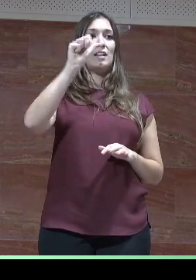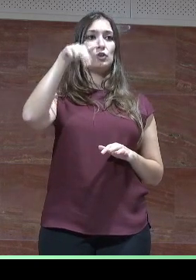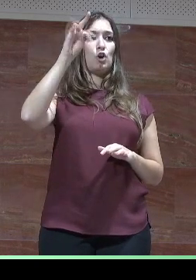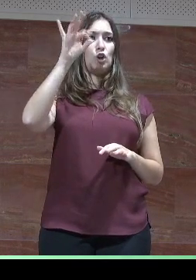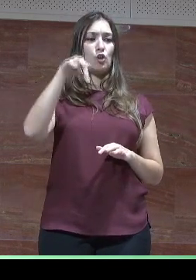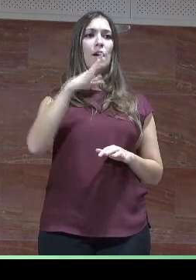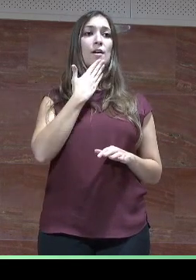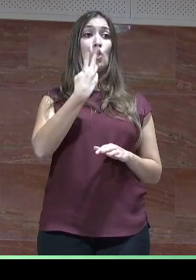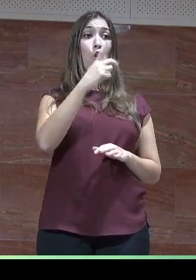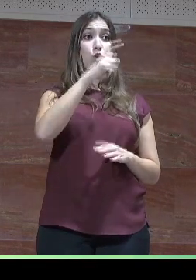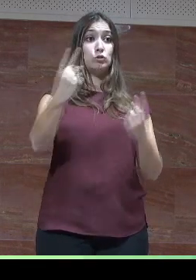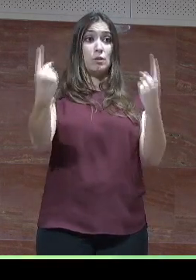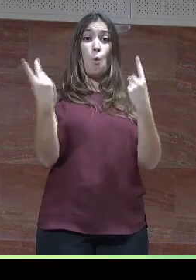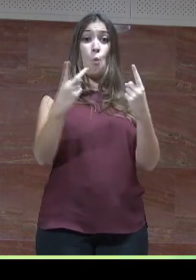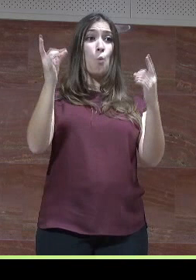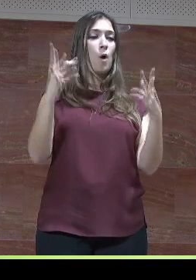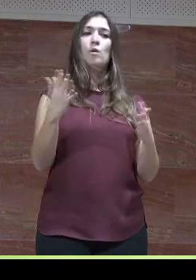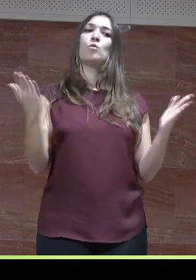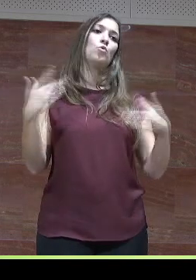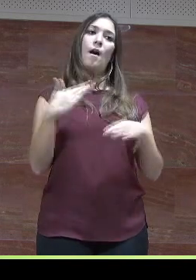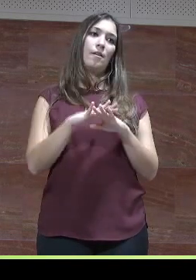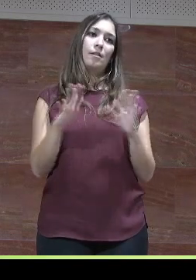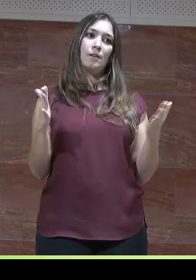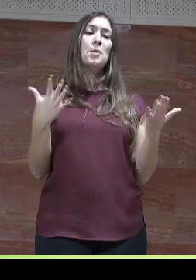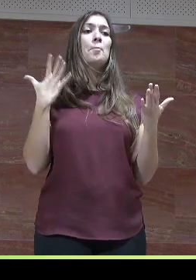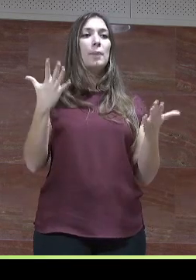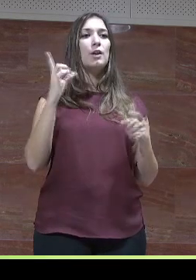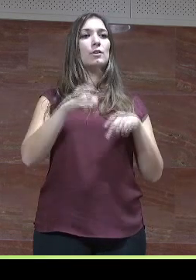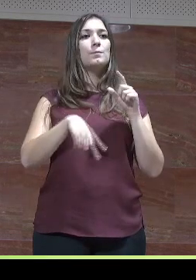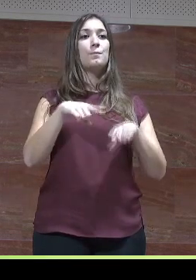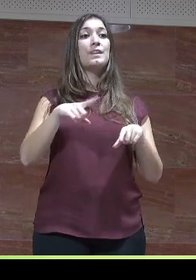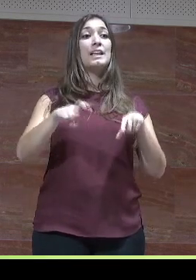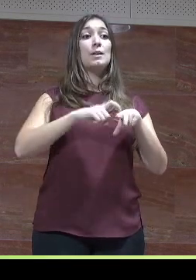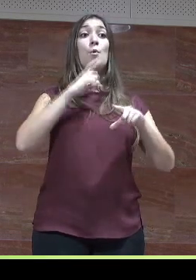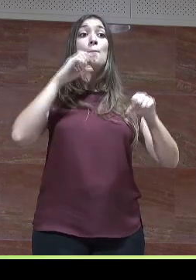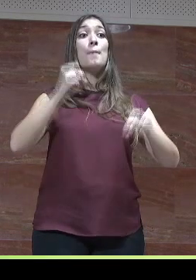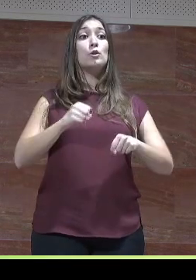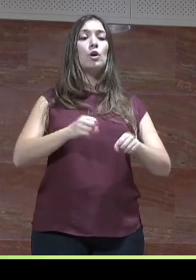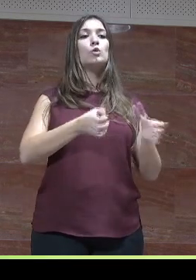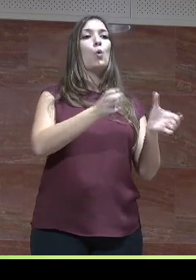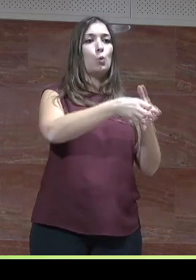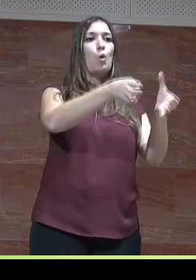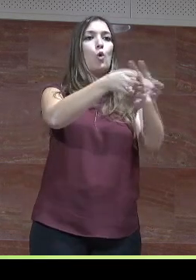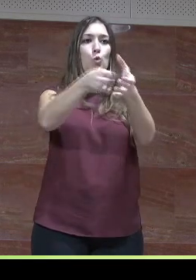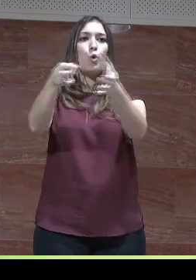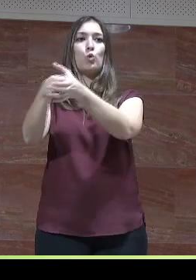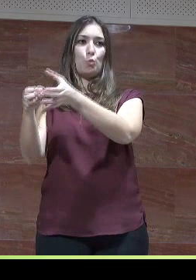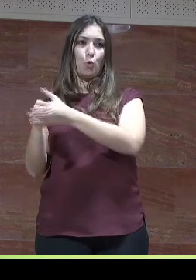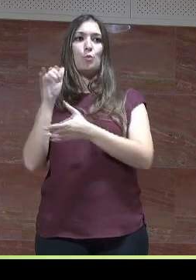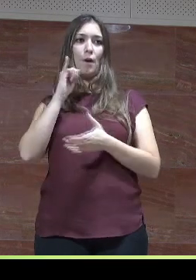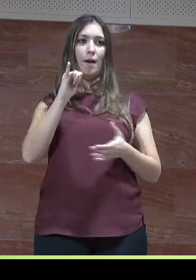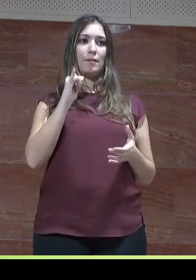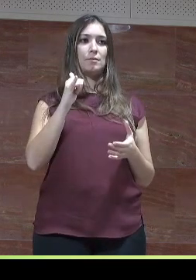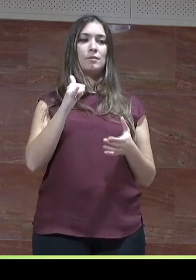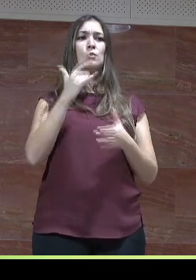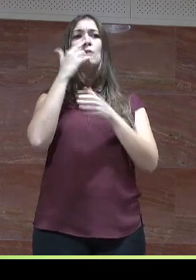hay 2 personas iguales, pero sí hay subconjuntos de lo que llamamos personas mayores que son más o menos homogéneos y, por